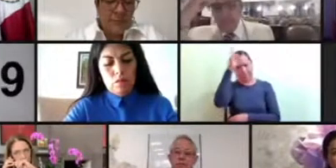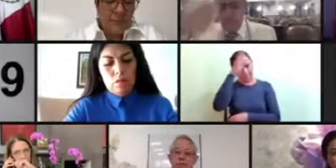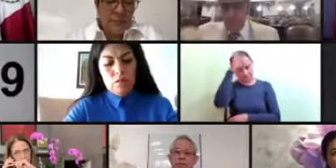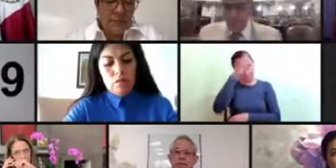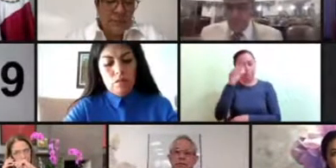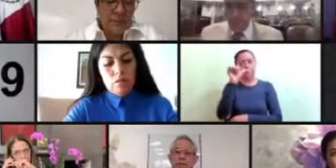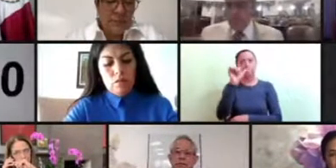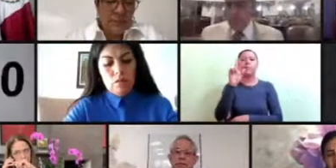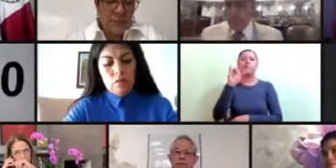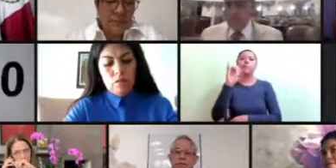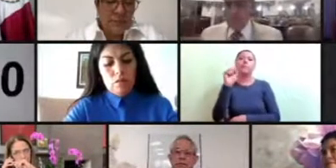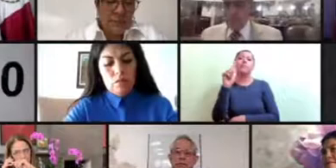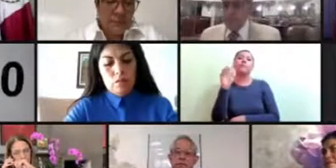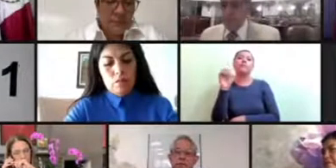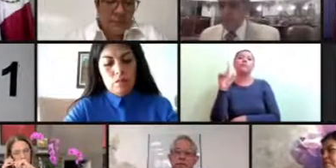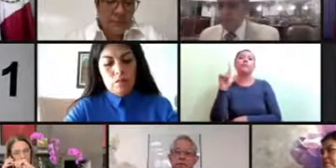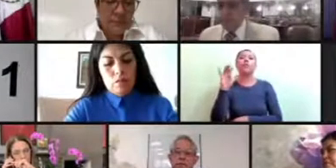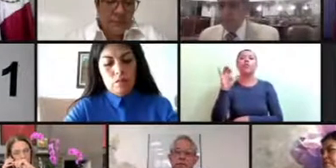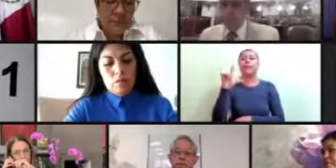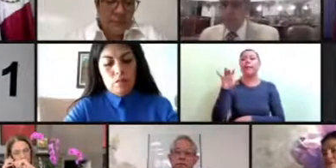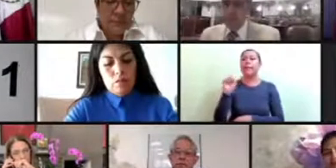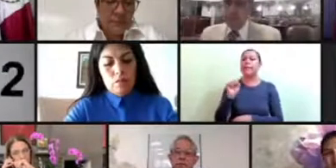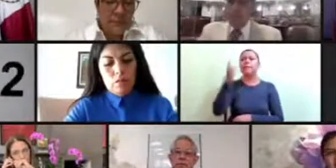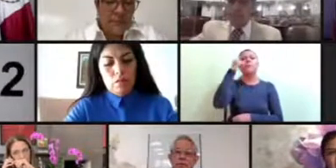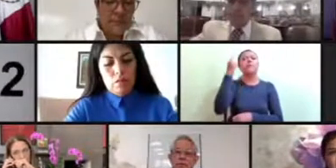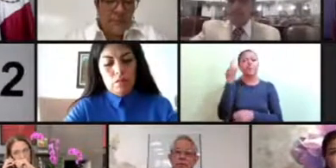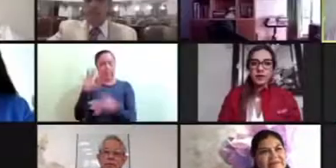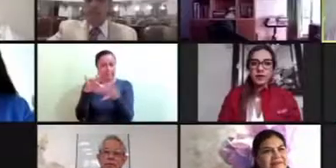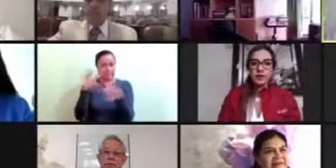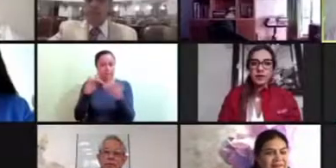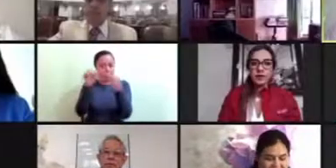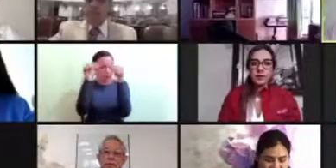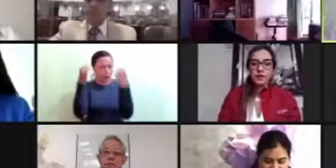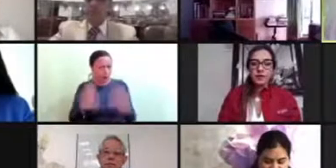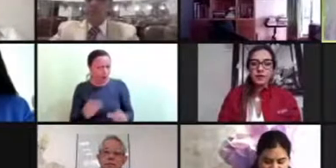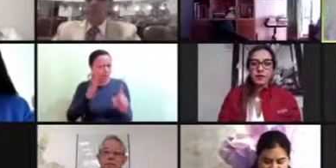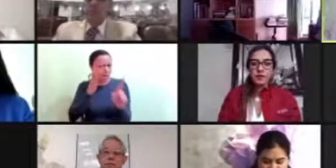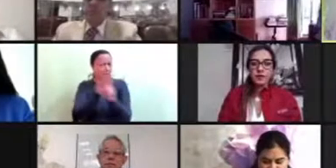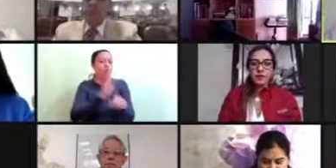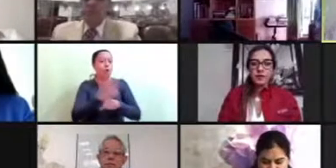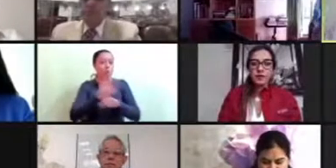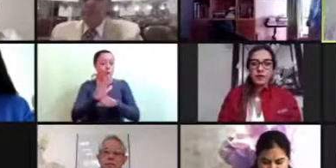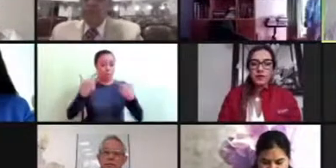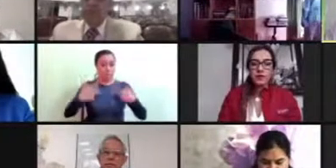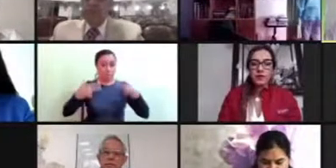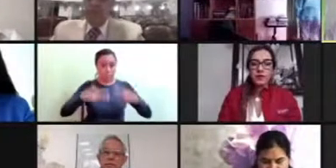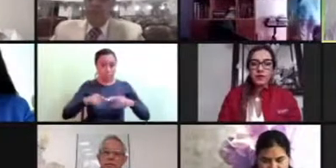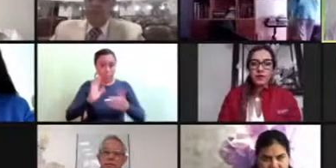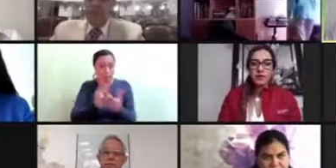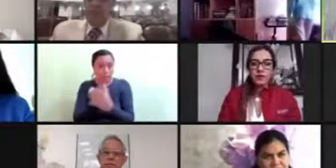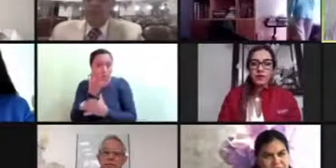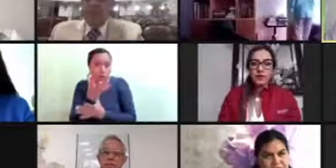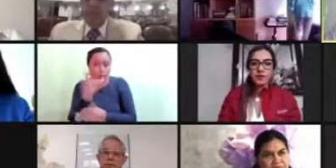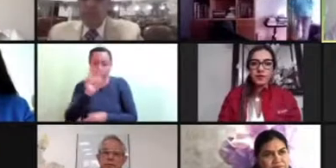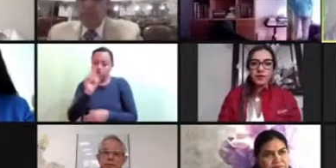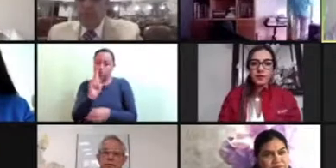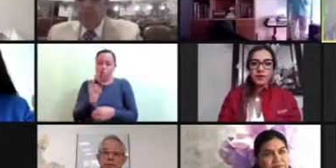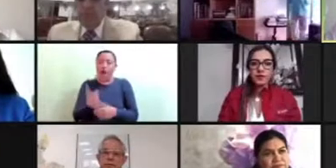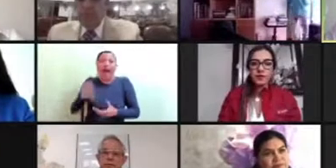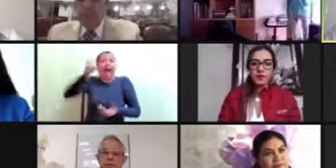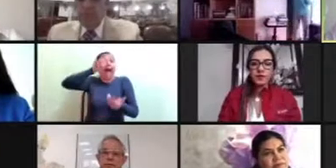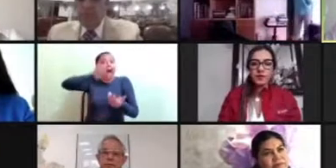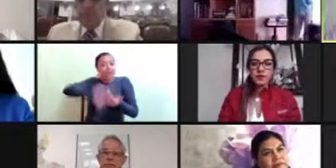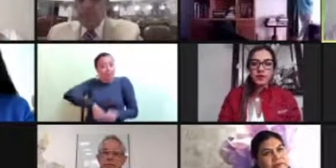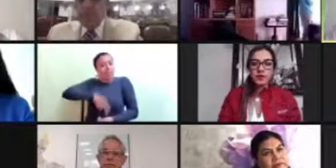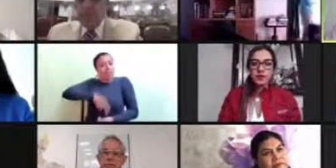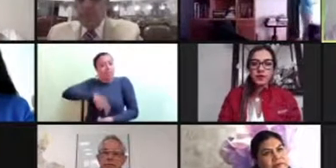arte no es representar la apariencia externa de las cosas, sino su significado interior. Y es tan cierto lo que dicen